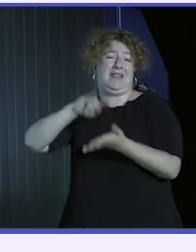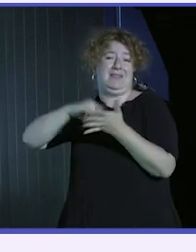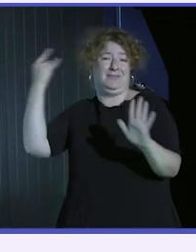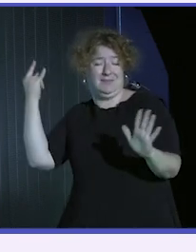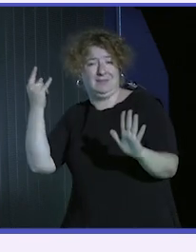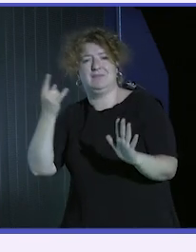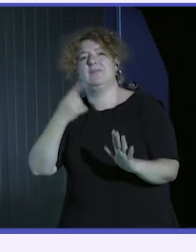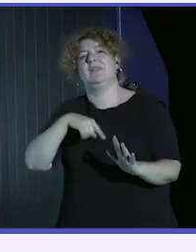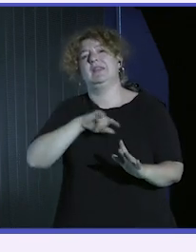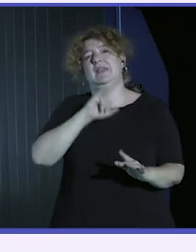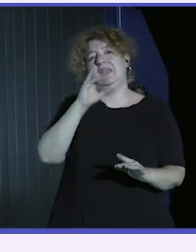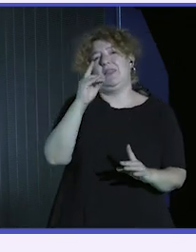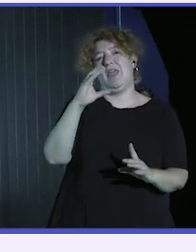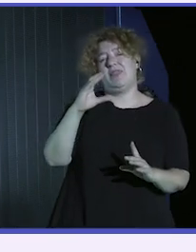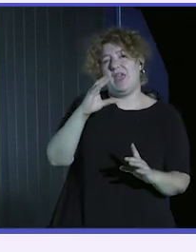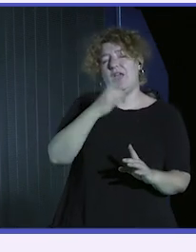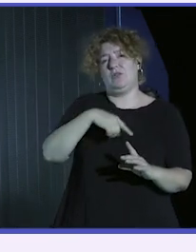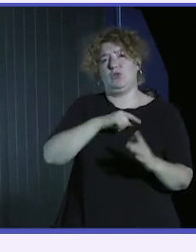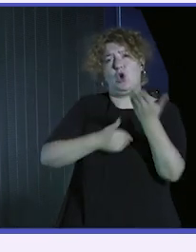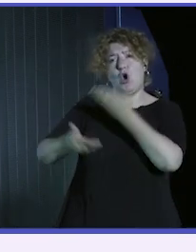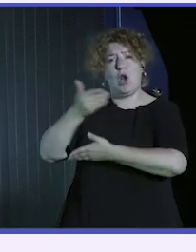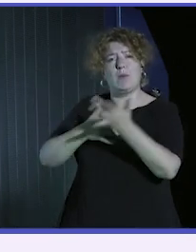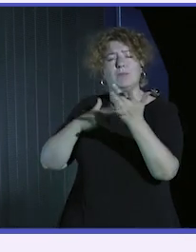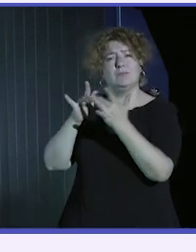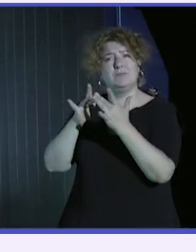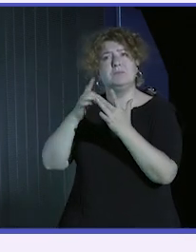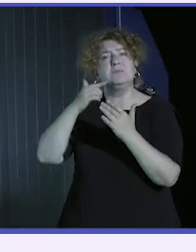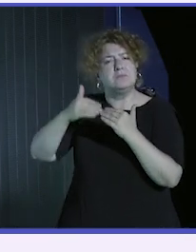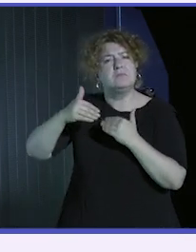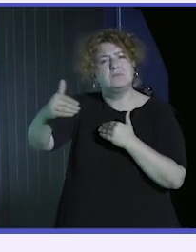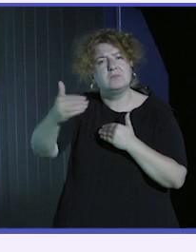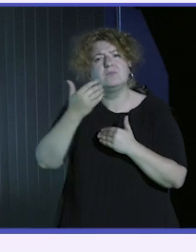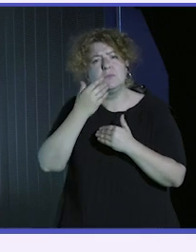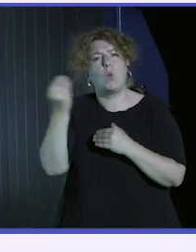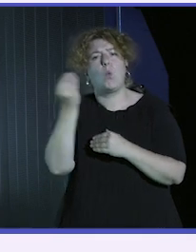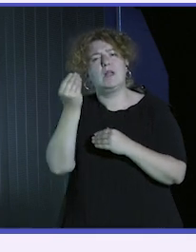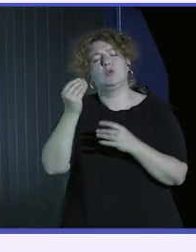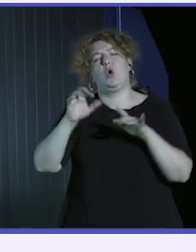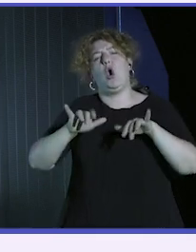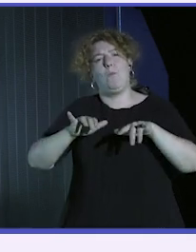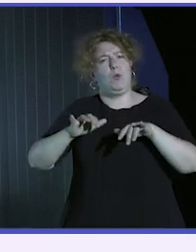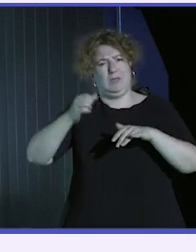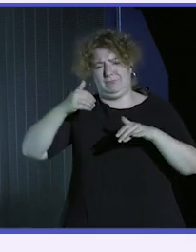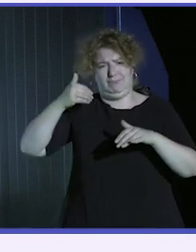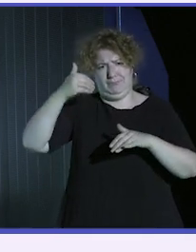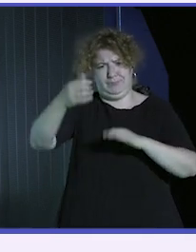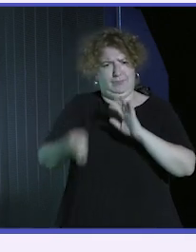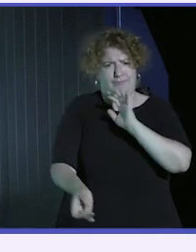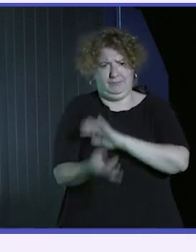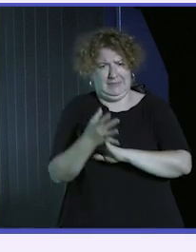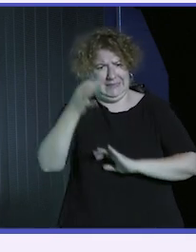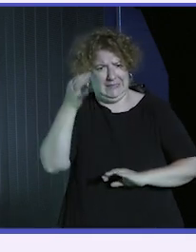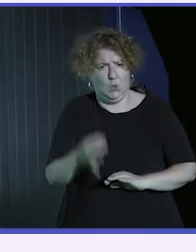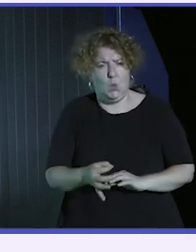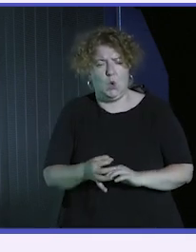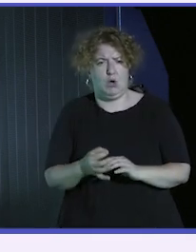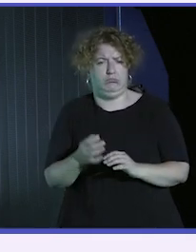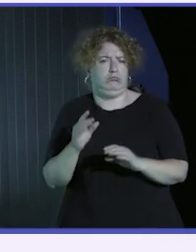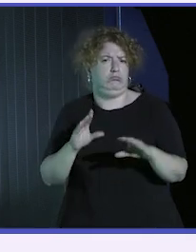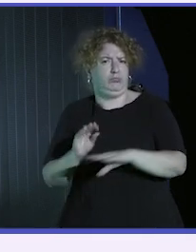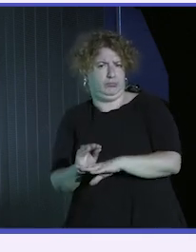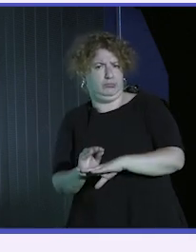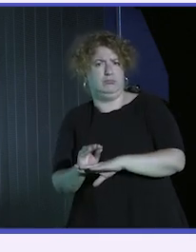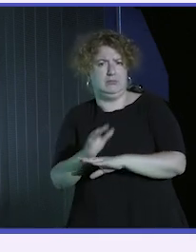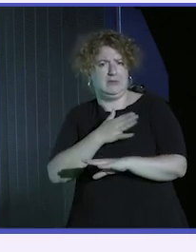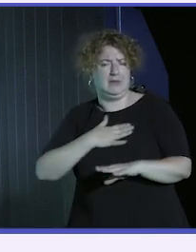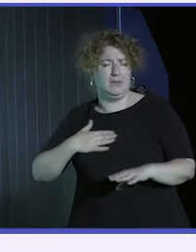IDC, 64% decía que en los próximos años iba a invertir en quantum computing. Y hace 2 años no había o no